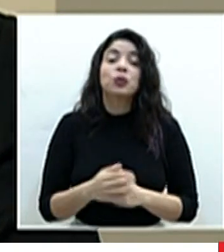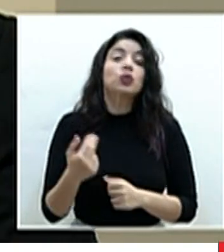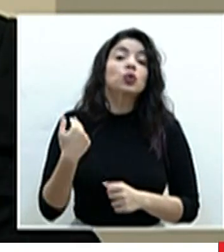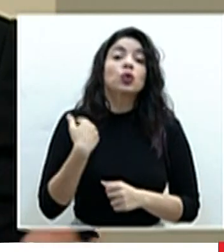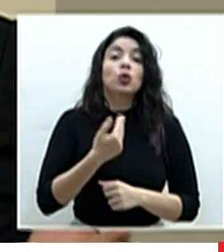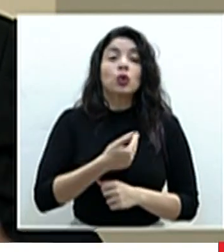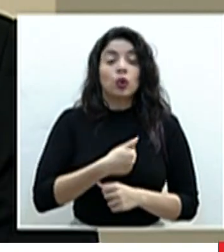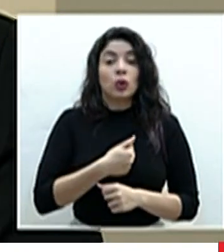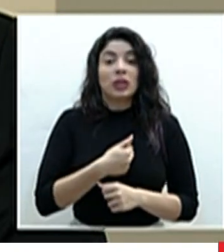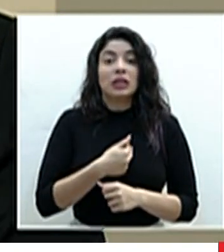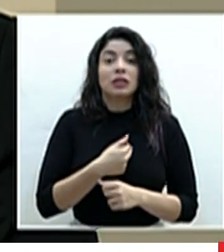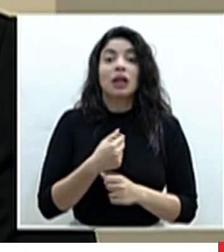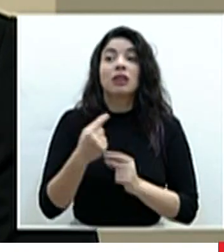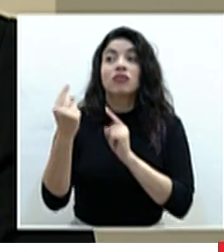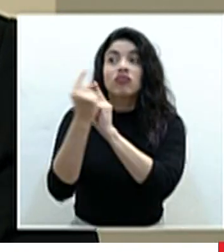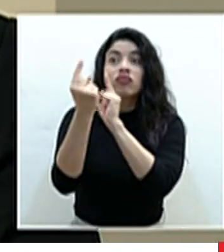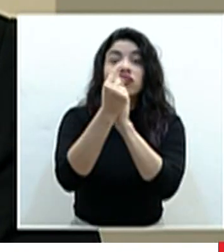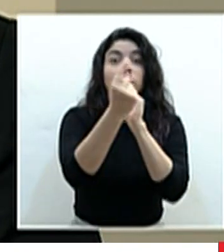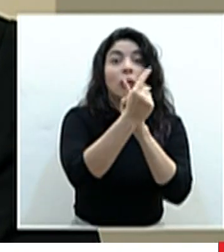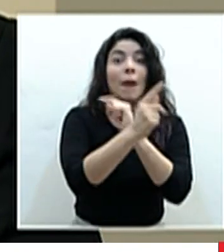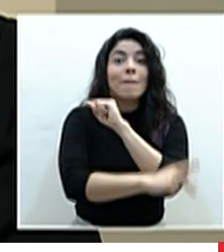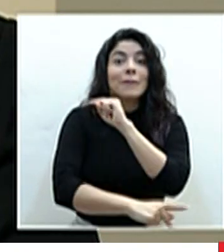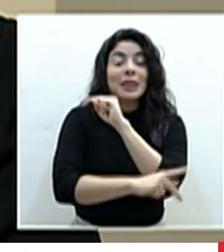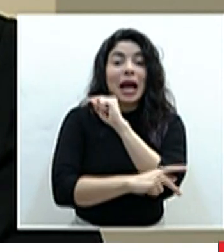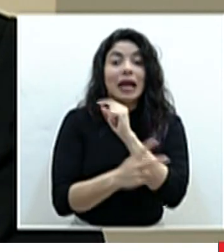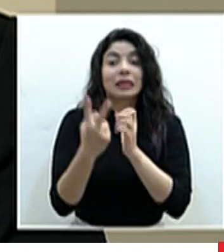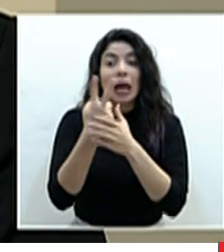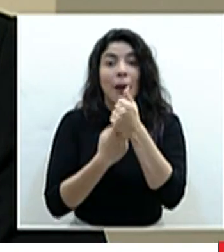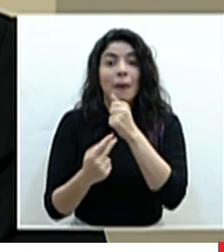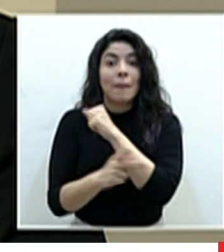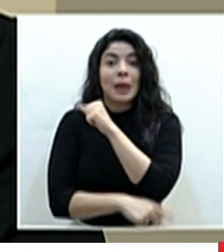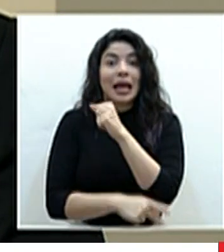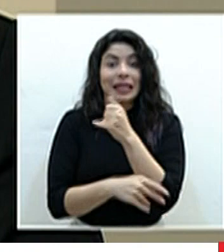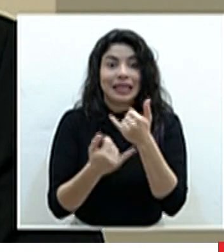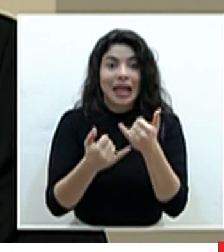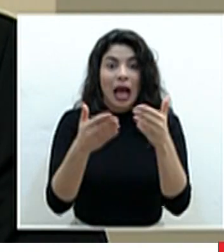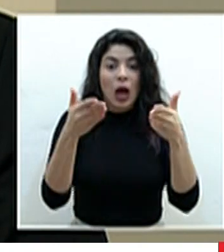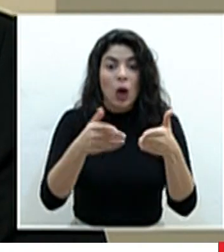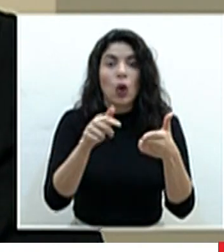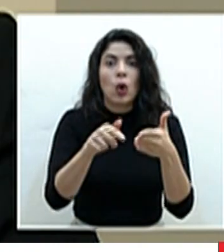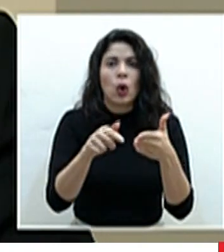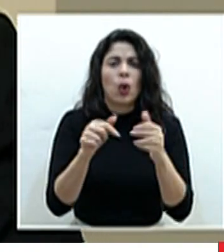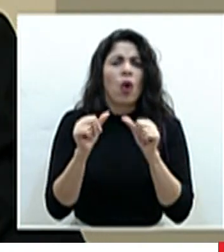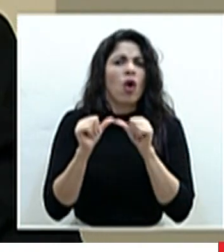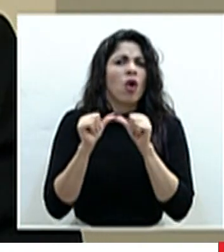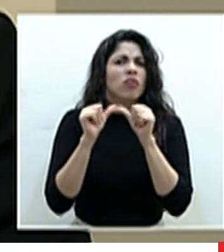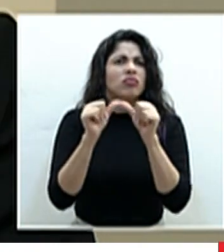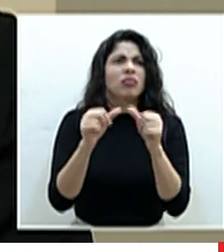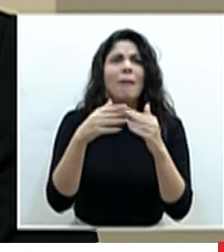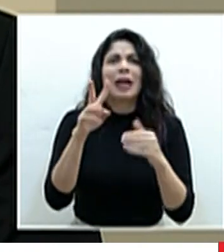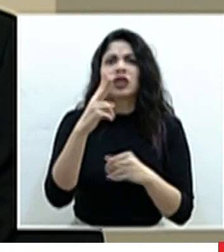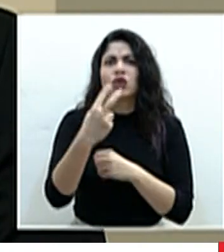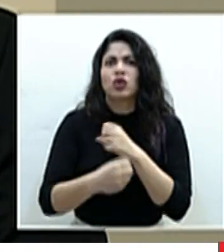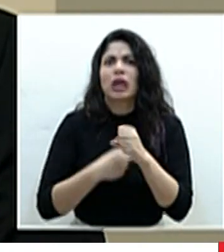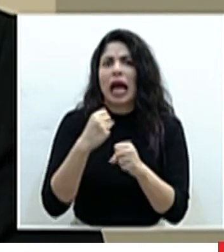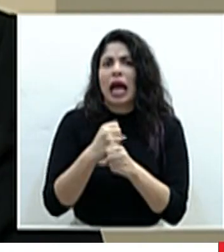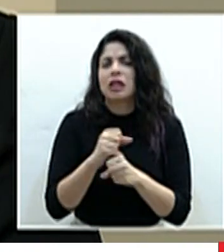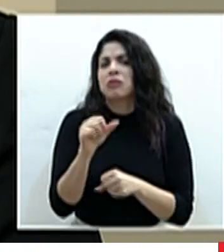posiciones multilaterales, en este caso binacional, han sido consistentes durante los ya más de 2